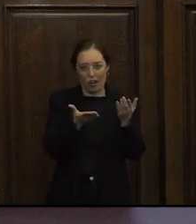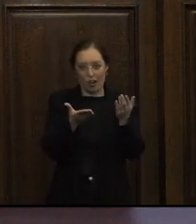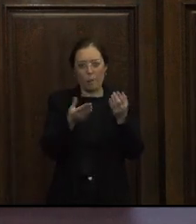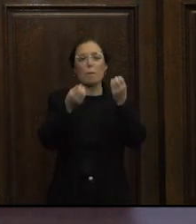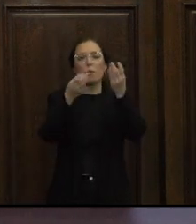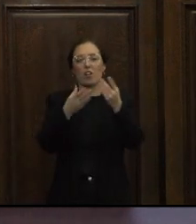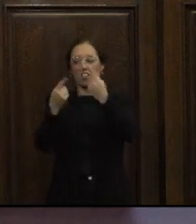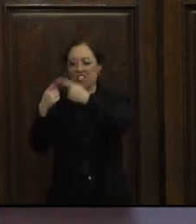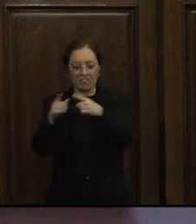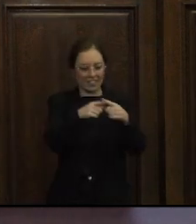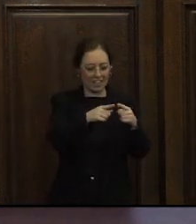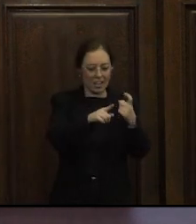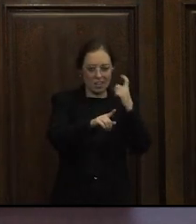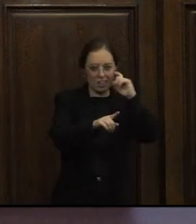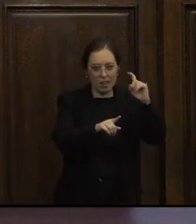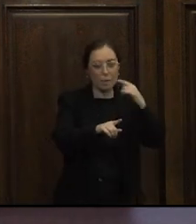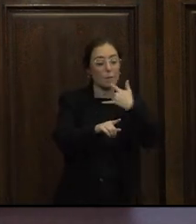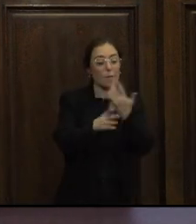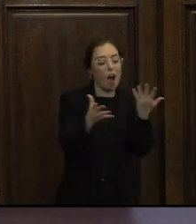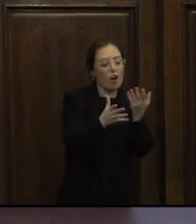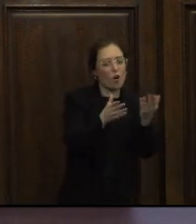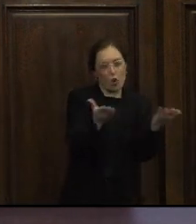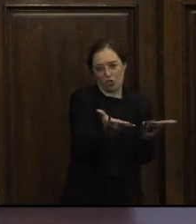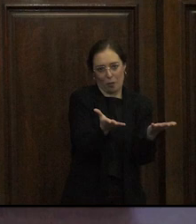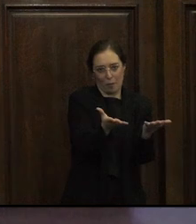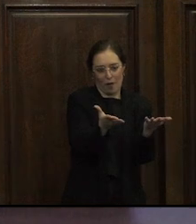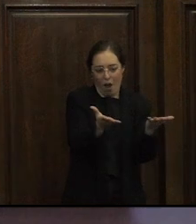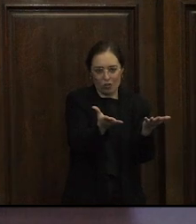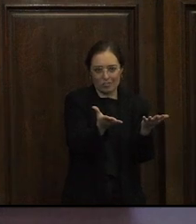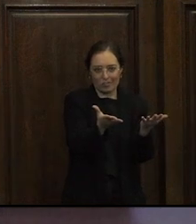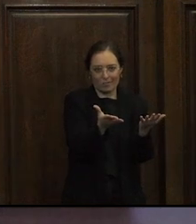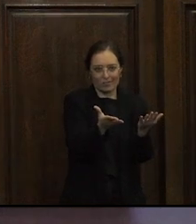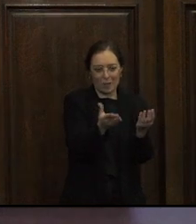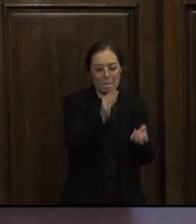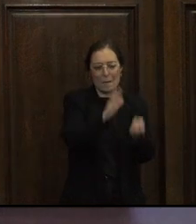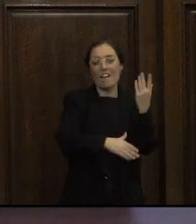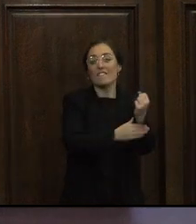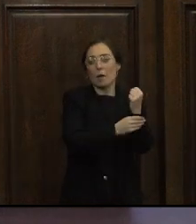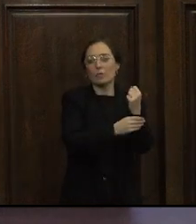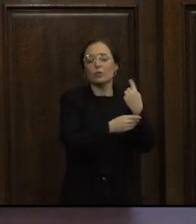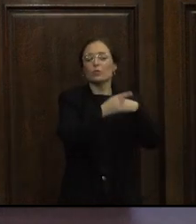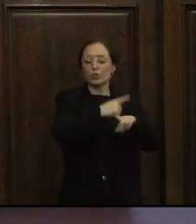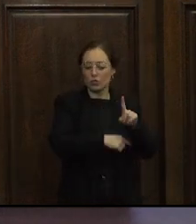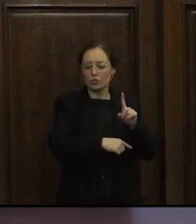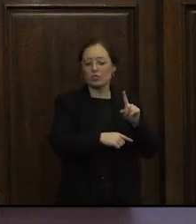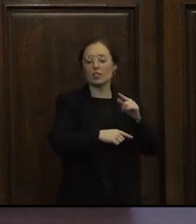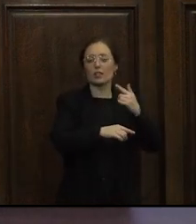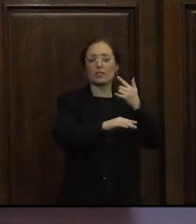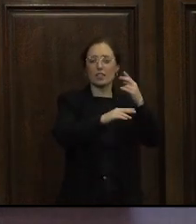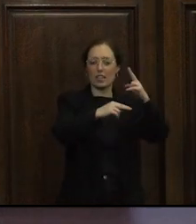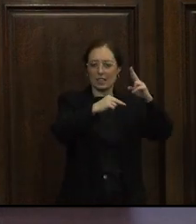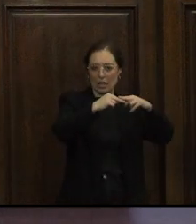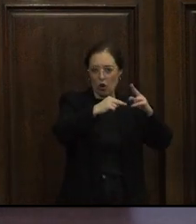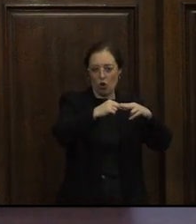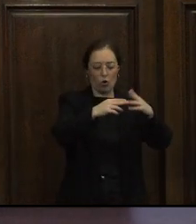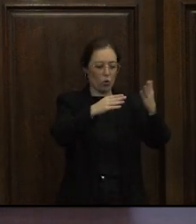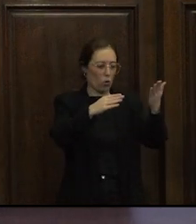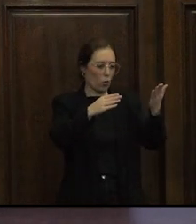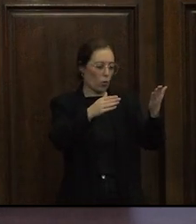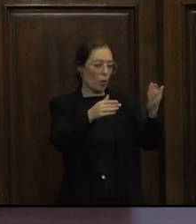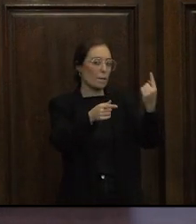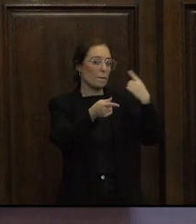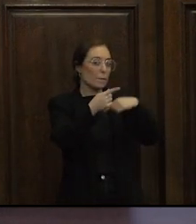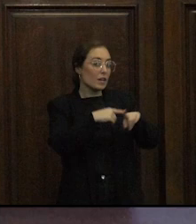esta perspectiva, ¿no? Se lo piensa como un fenómeno contemporáneo, de ahora, entonces, por lo tanto, muy alineado con las tecnologías